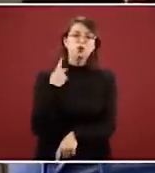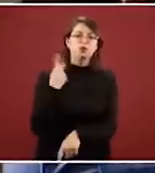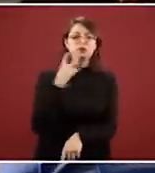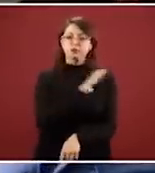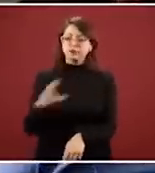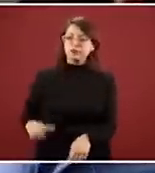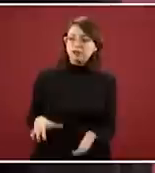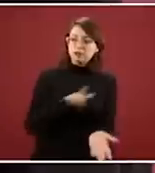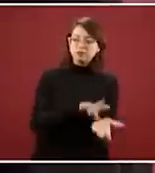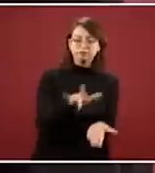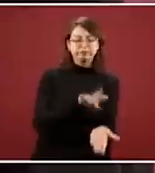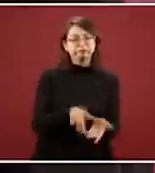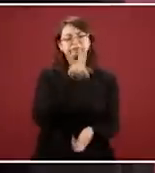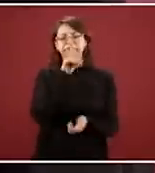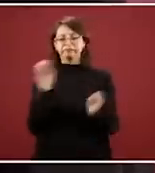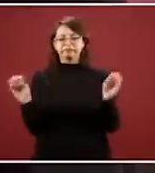candidatos,